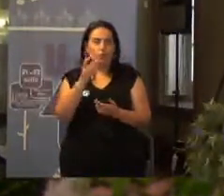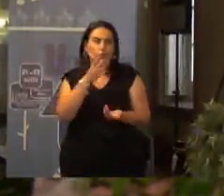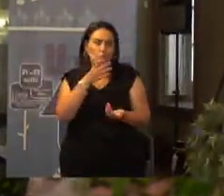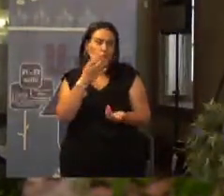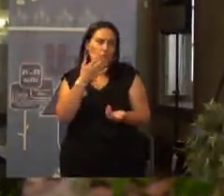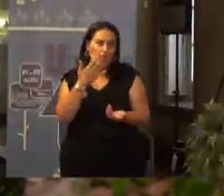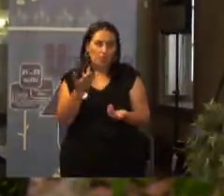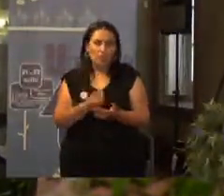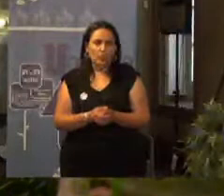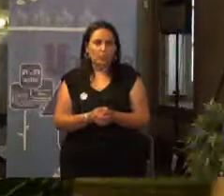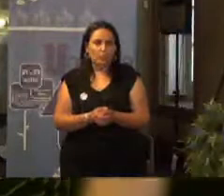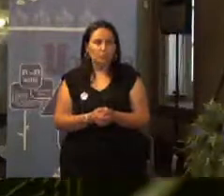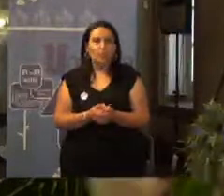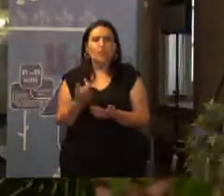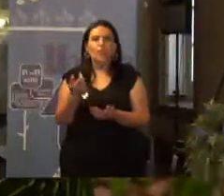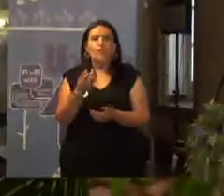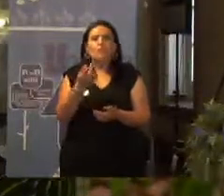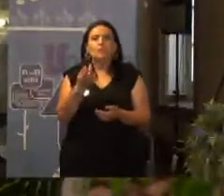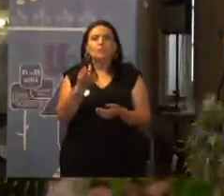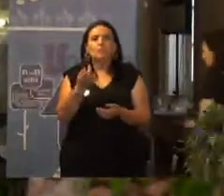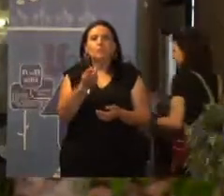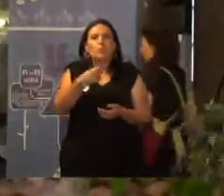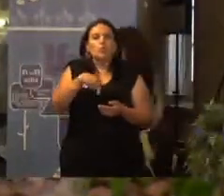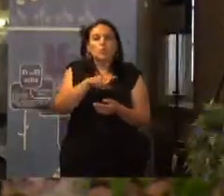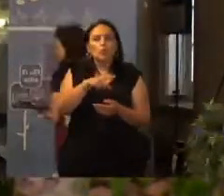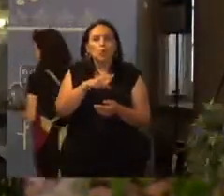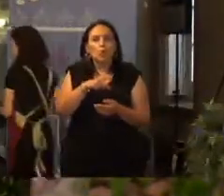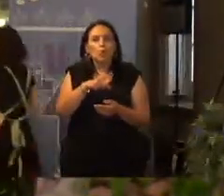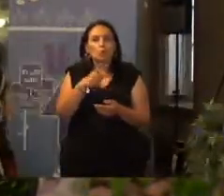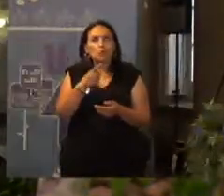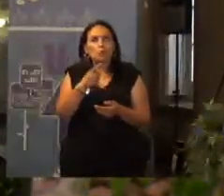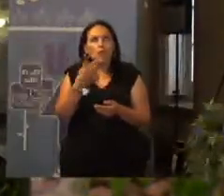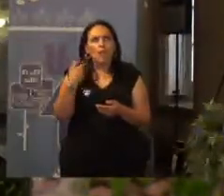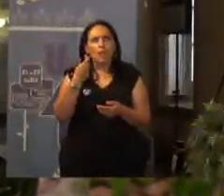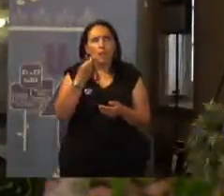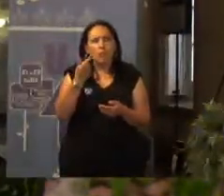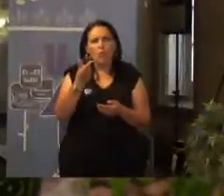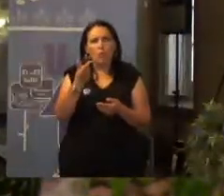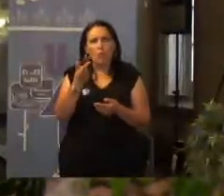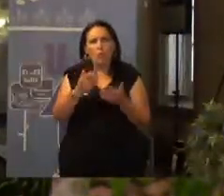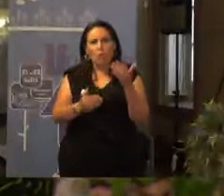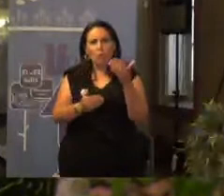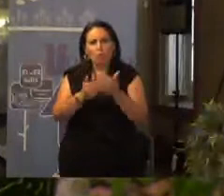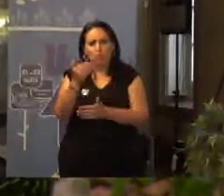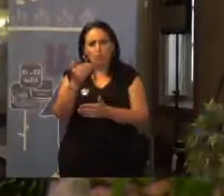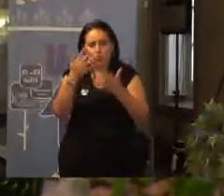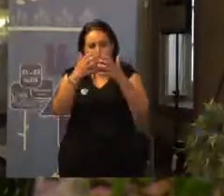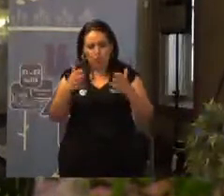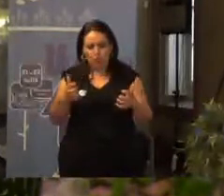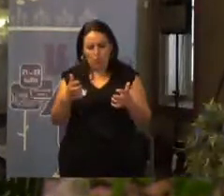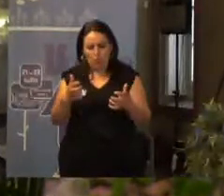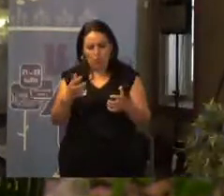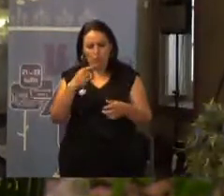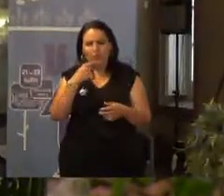Sobre este principio, reflexionaba nun artigo non hai moito Joan Subirats, e dicía que as